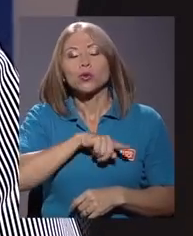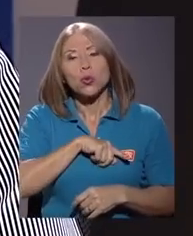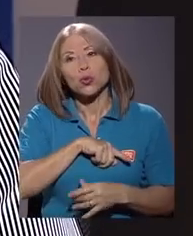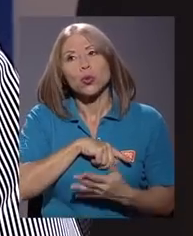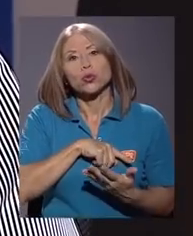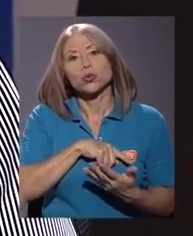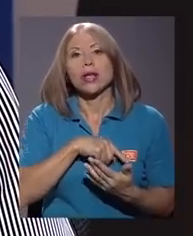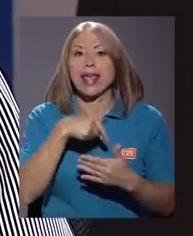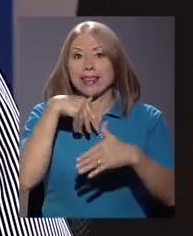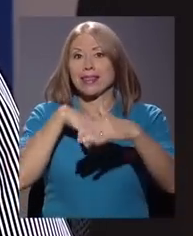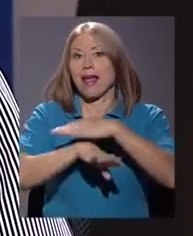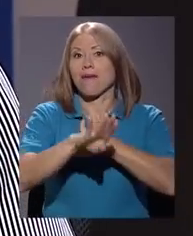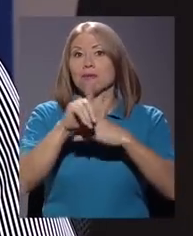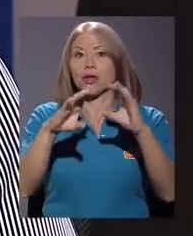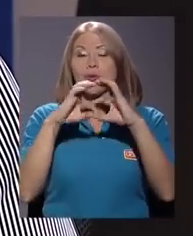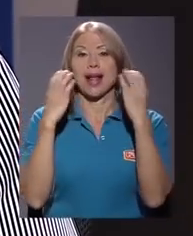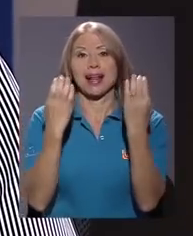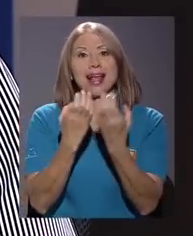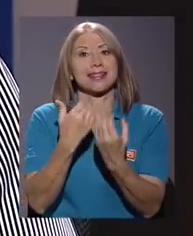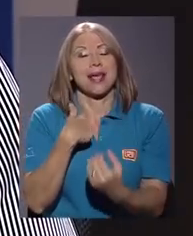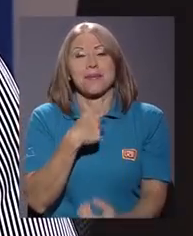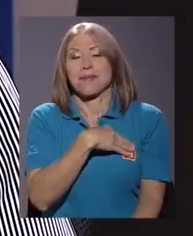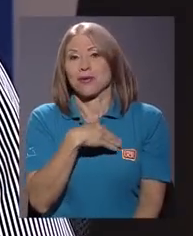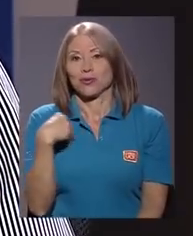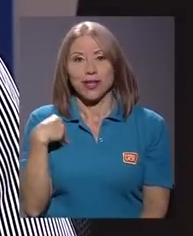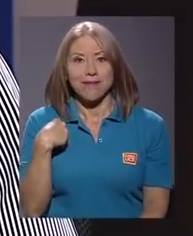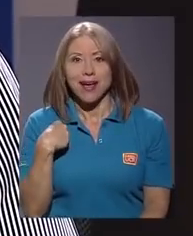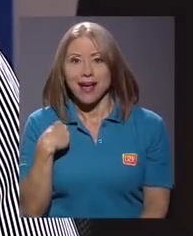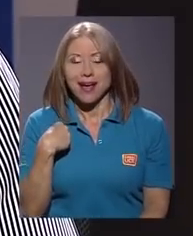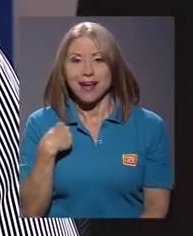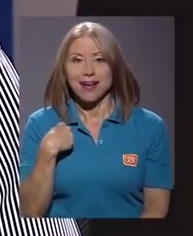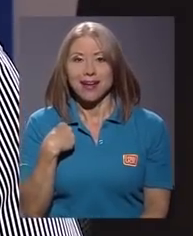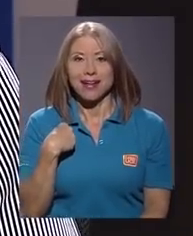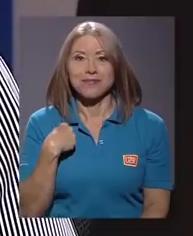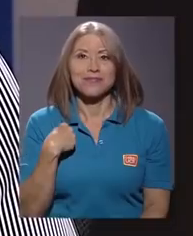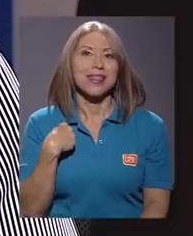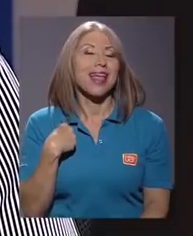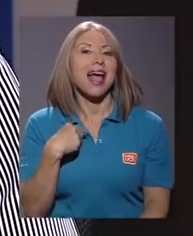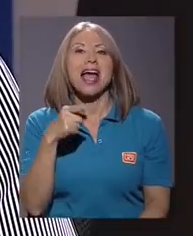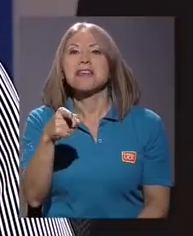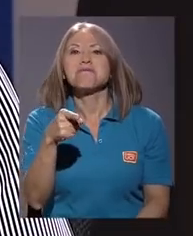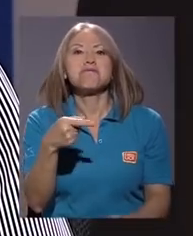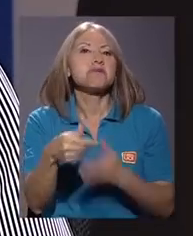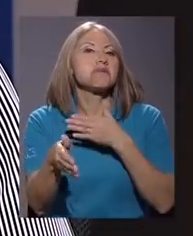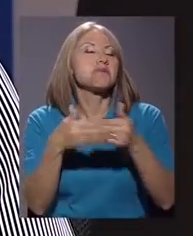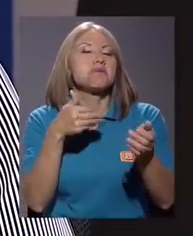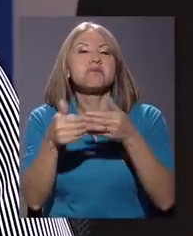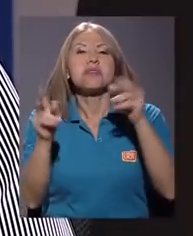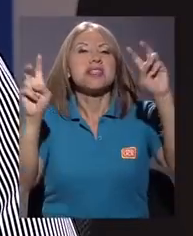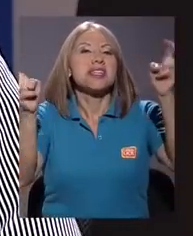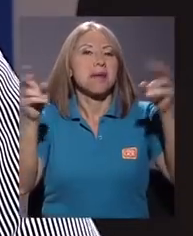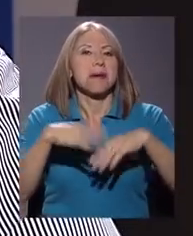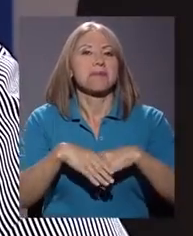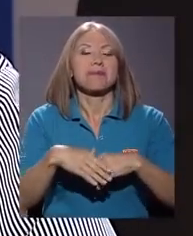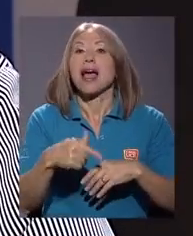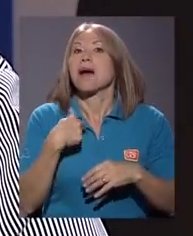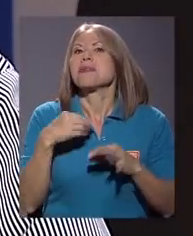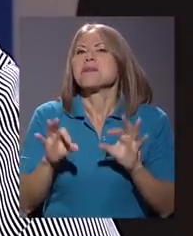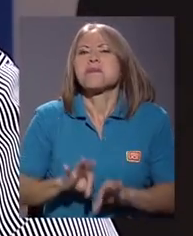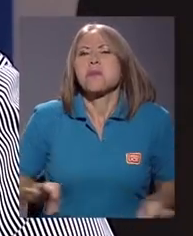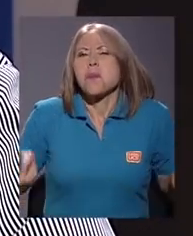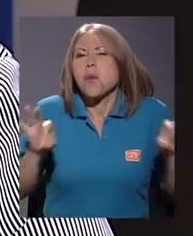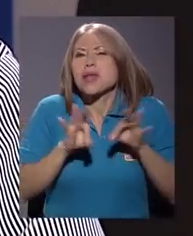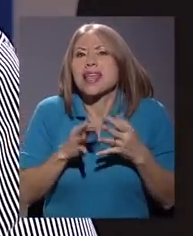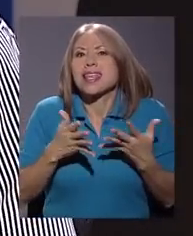entraba a una clase que me gustaba no el el el el tema no importaba lo que importaba Es que yo llegaba